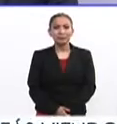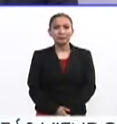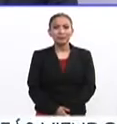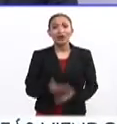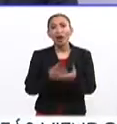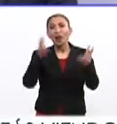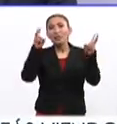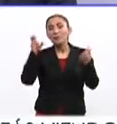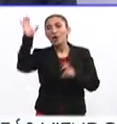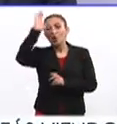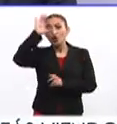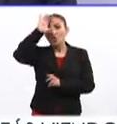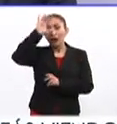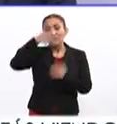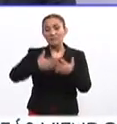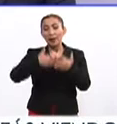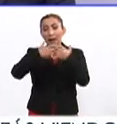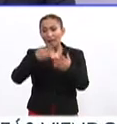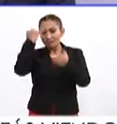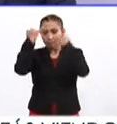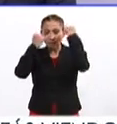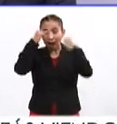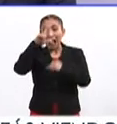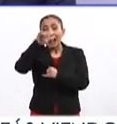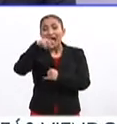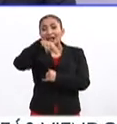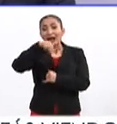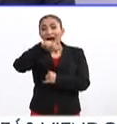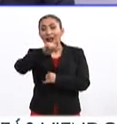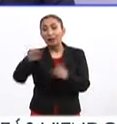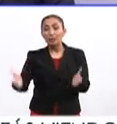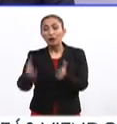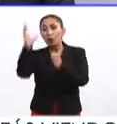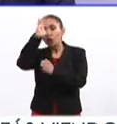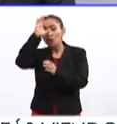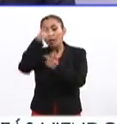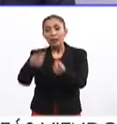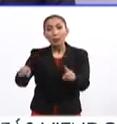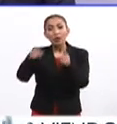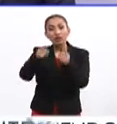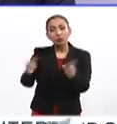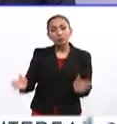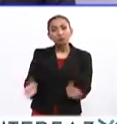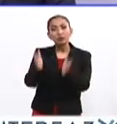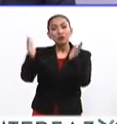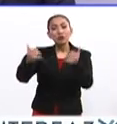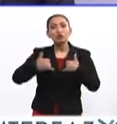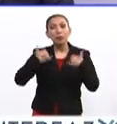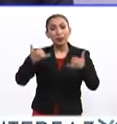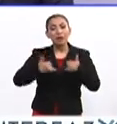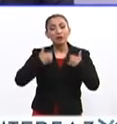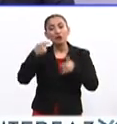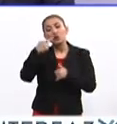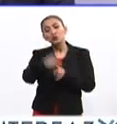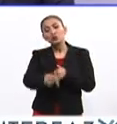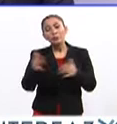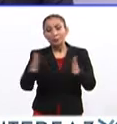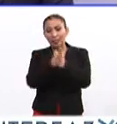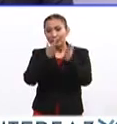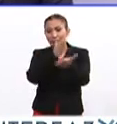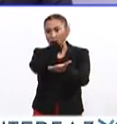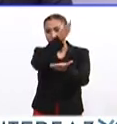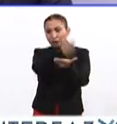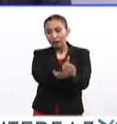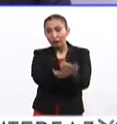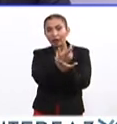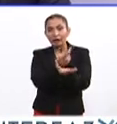Vamos con temas culturales. La Fábrica de Creación e Innovación La Nana fomenta la cultura musical impulsando a los jóvenes a través de su